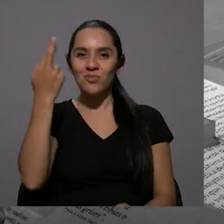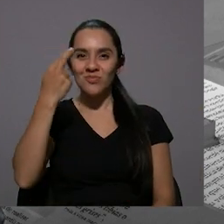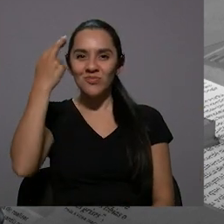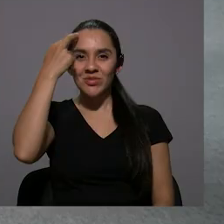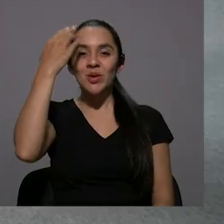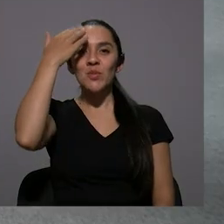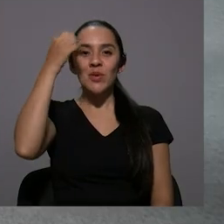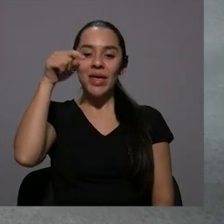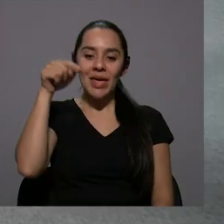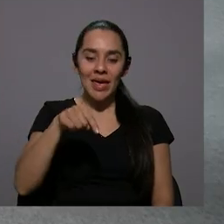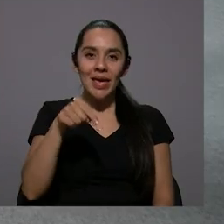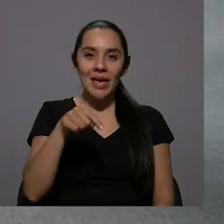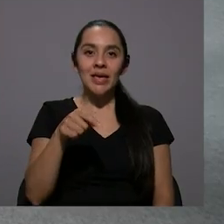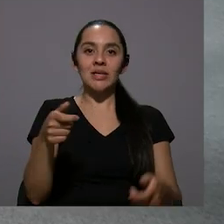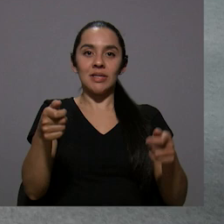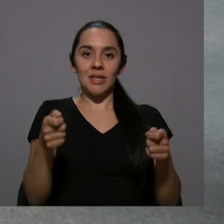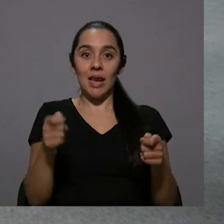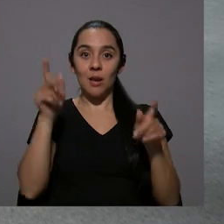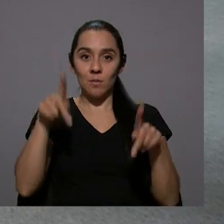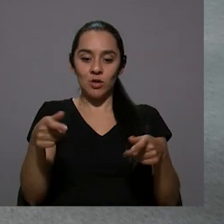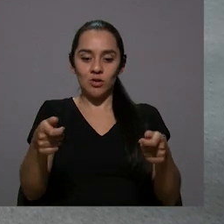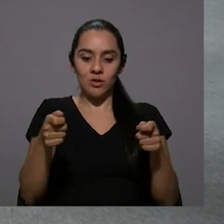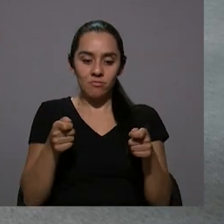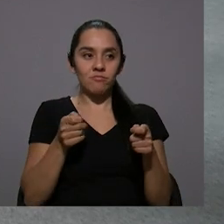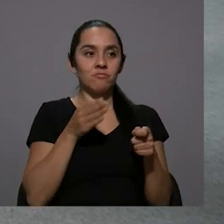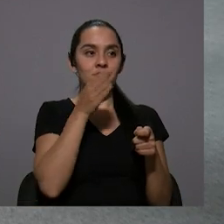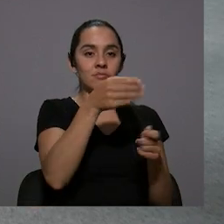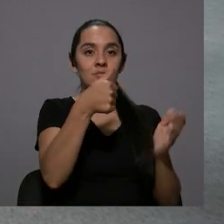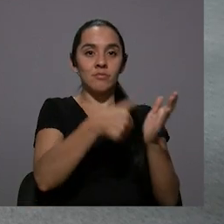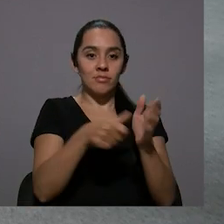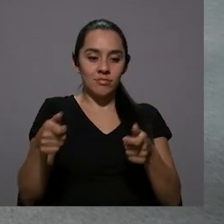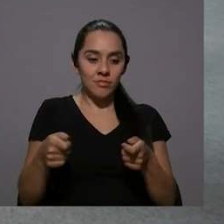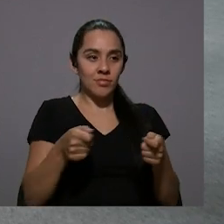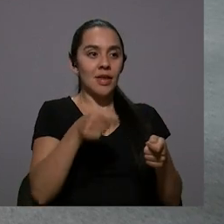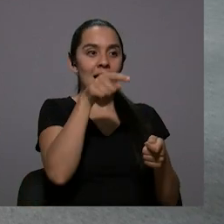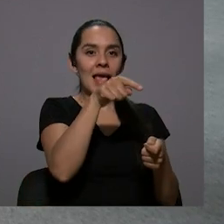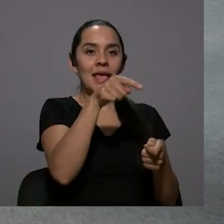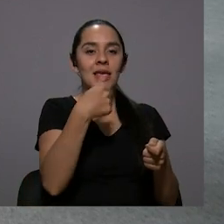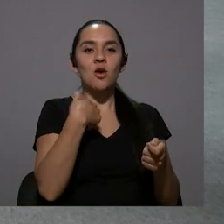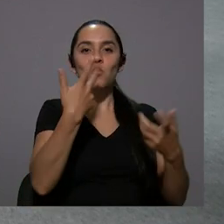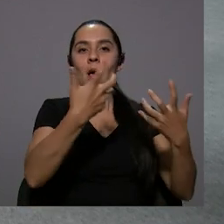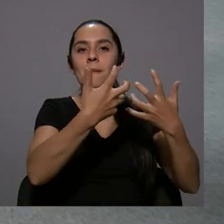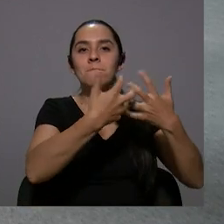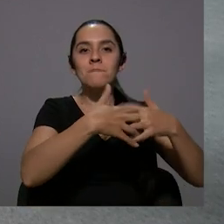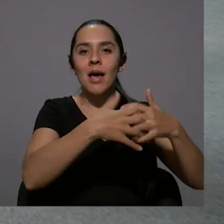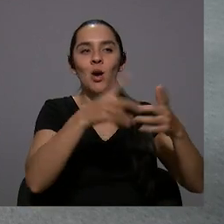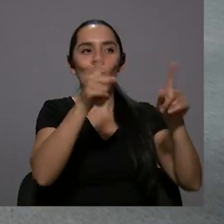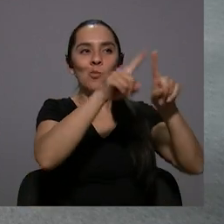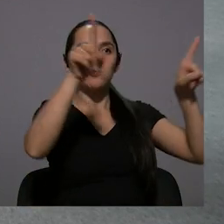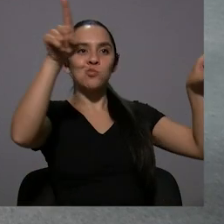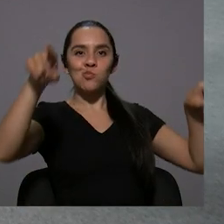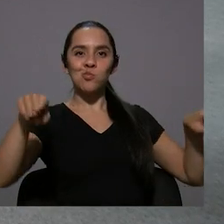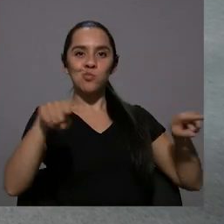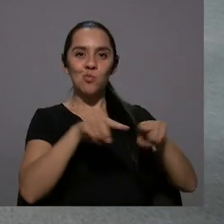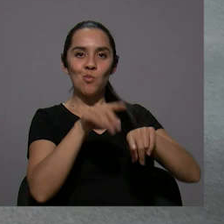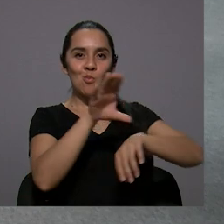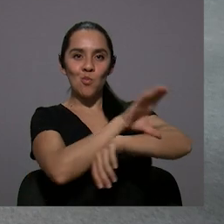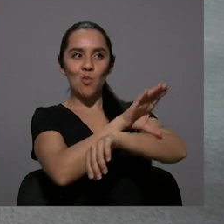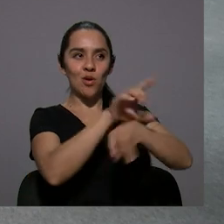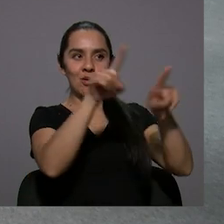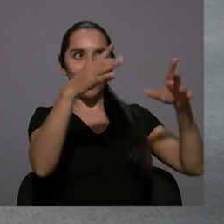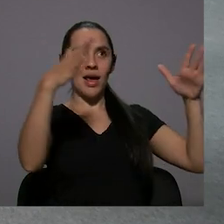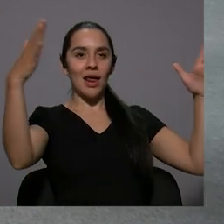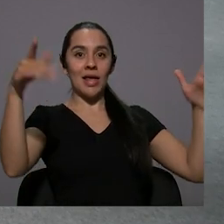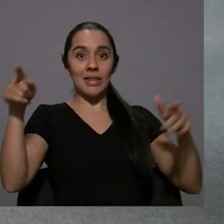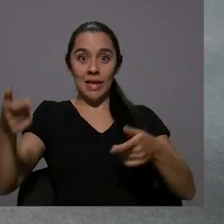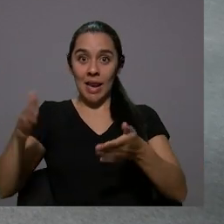en blanco por qué porque con eso se dirigían hacia el recinto de votación donde se iba a encontrar un dispositivo una máquina un monitor